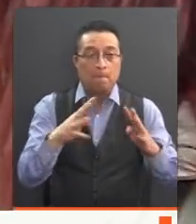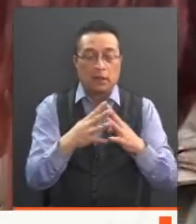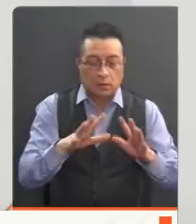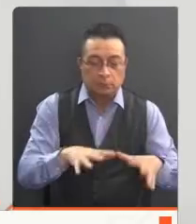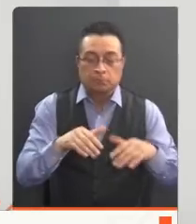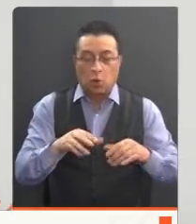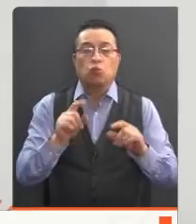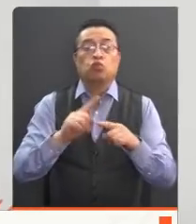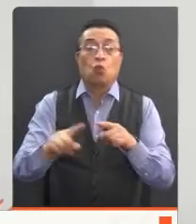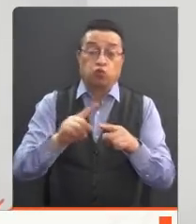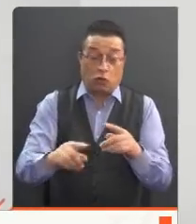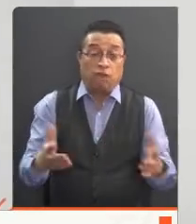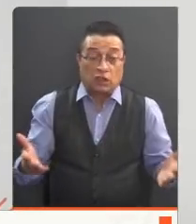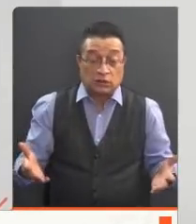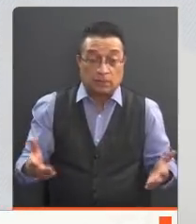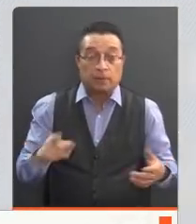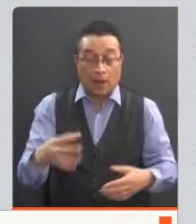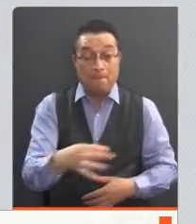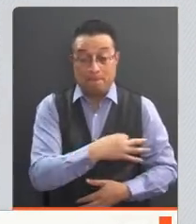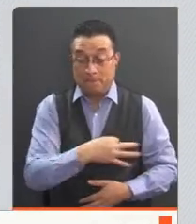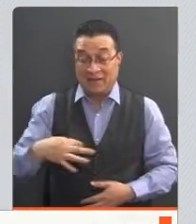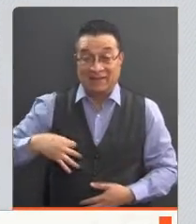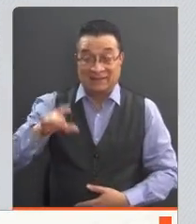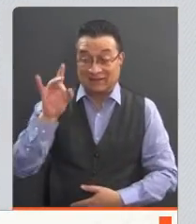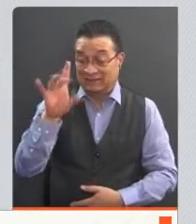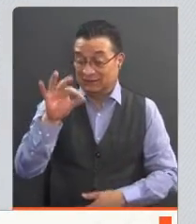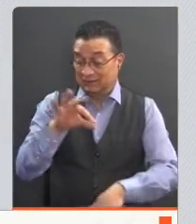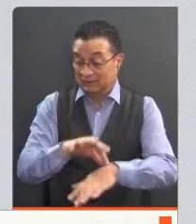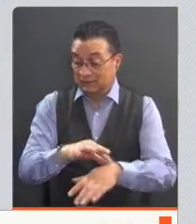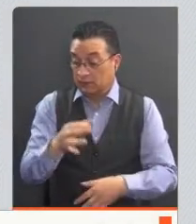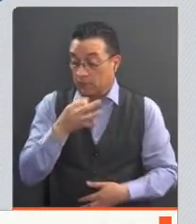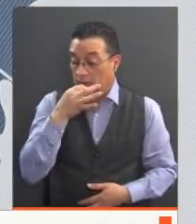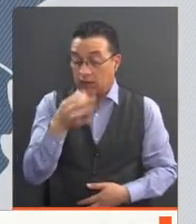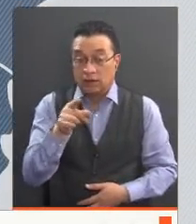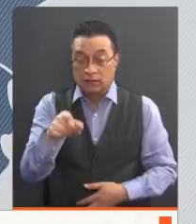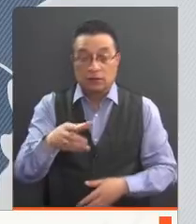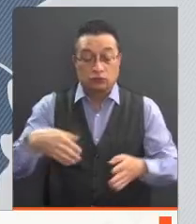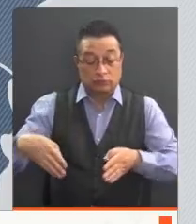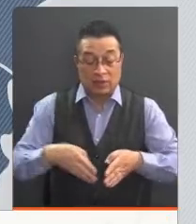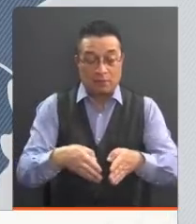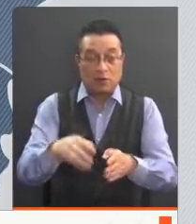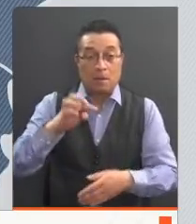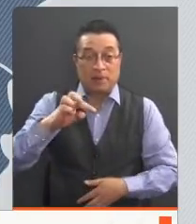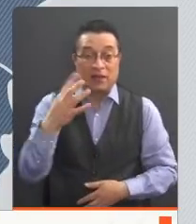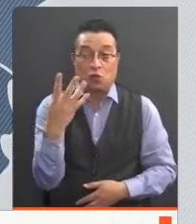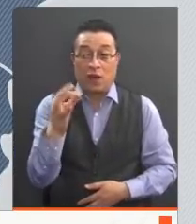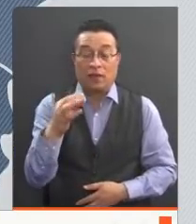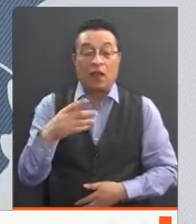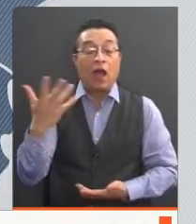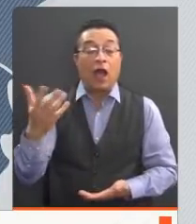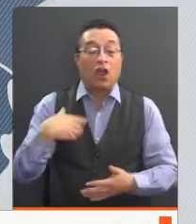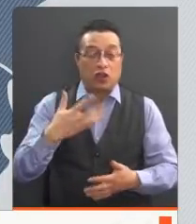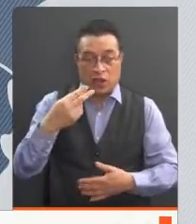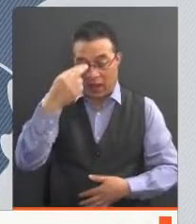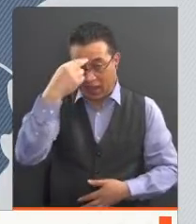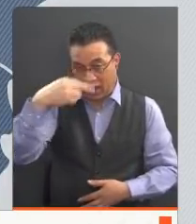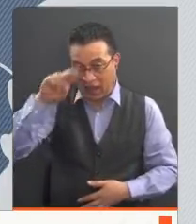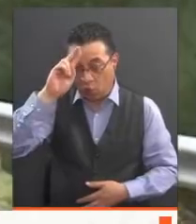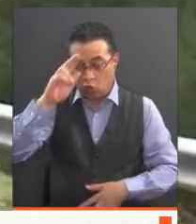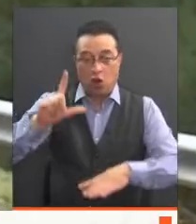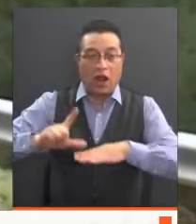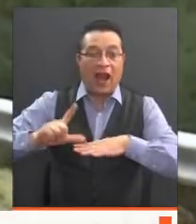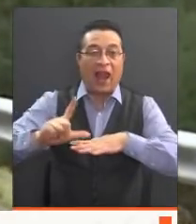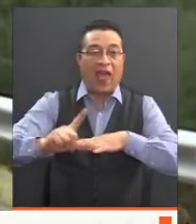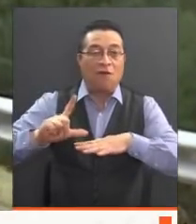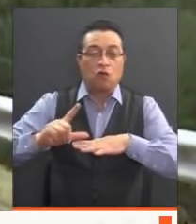caminos secundarios. La propia ministra Siches abordó la situación de la ruta P40 que une Arauco con Lebu en el Biobío. Escenario de un bloqueo